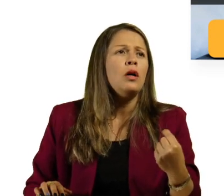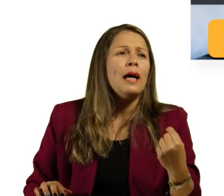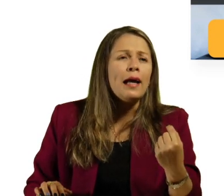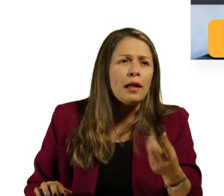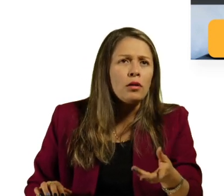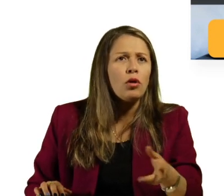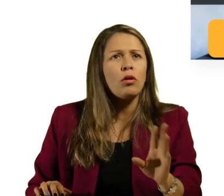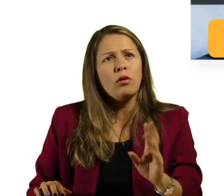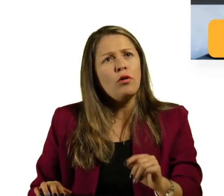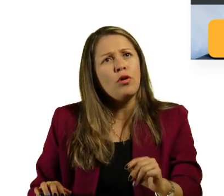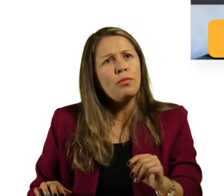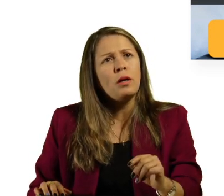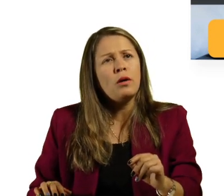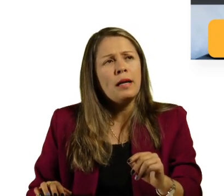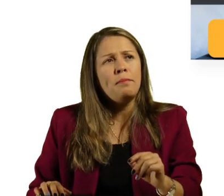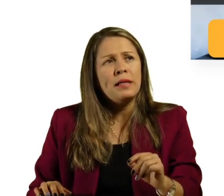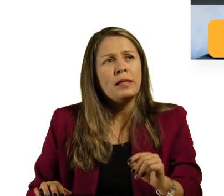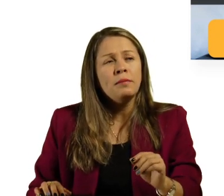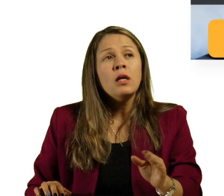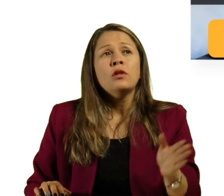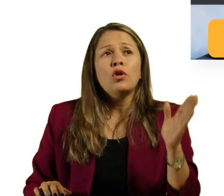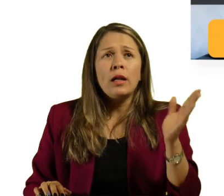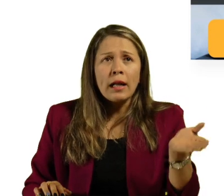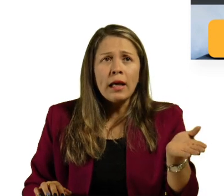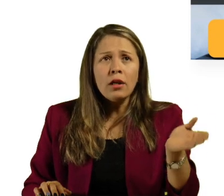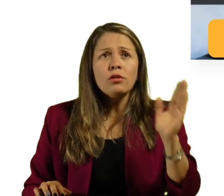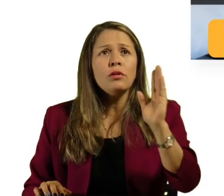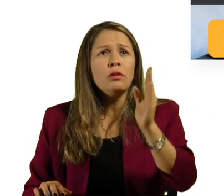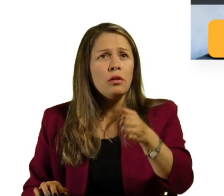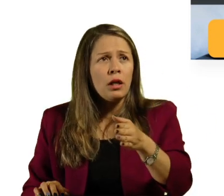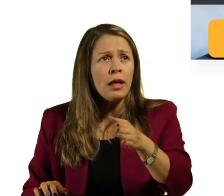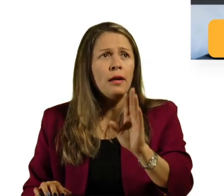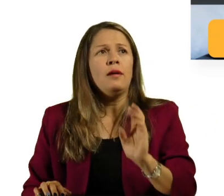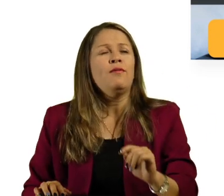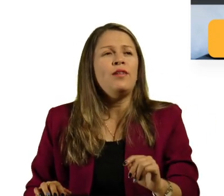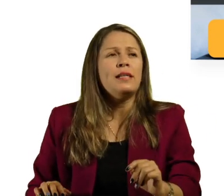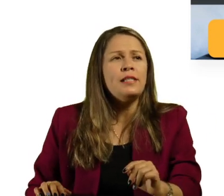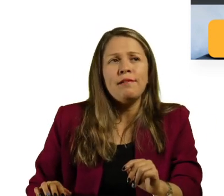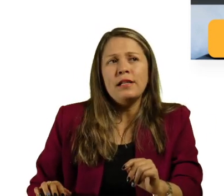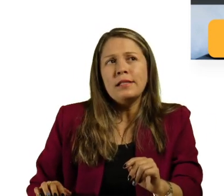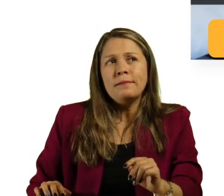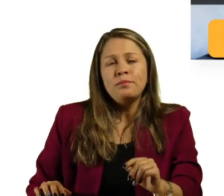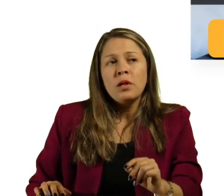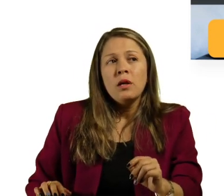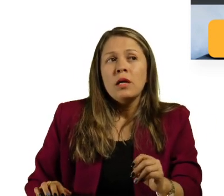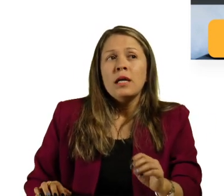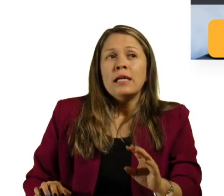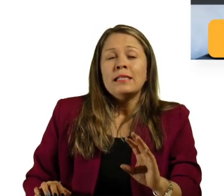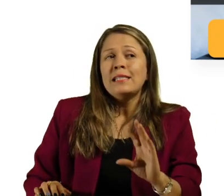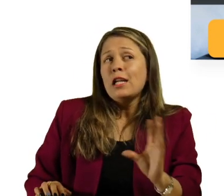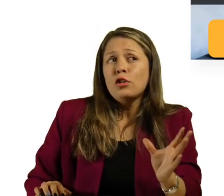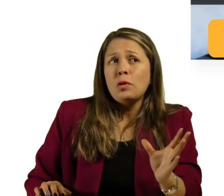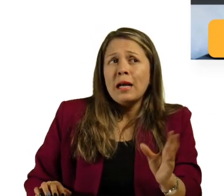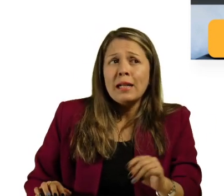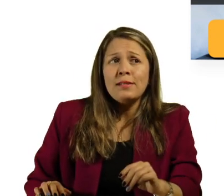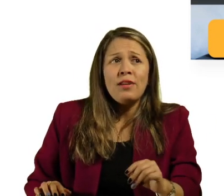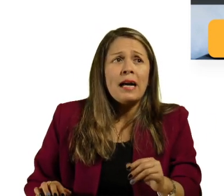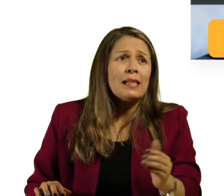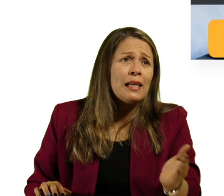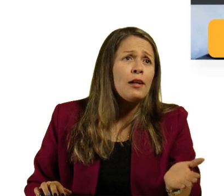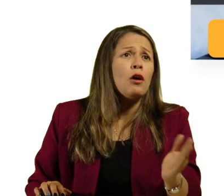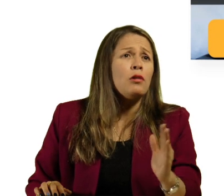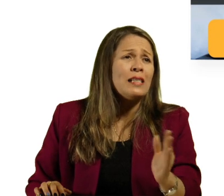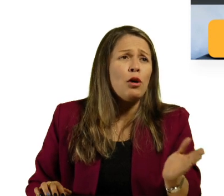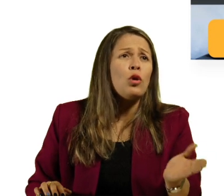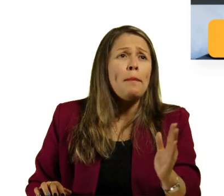dependiendo el entorno económico de la empresa. Entonces, rígidos y flexibles. Si los voy a